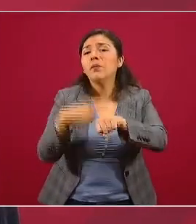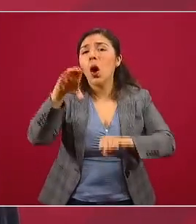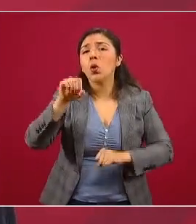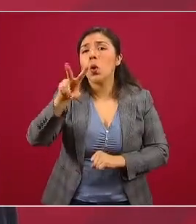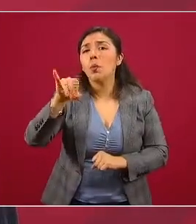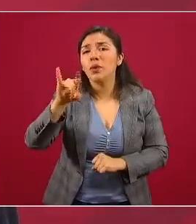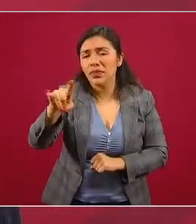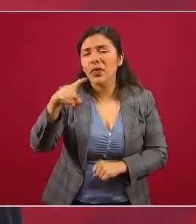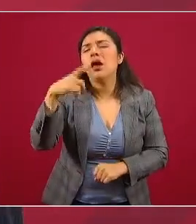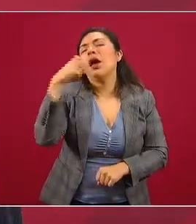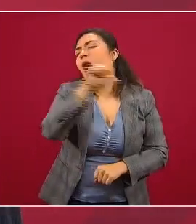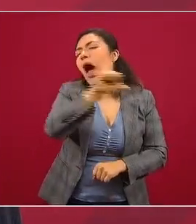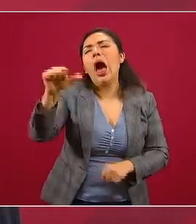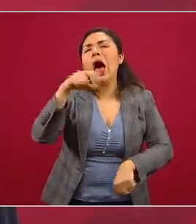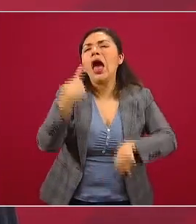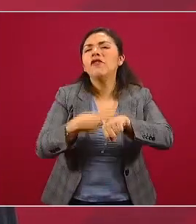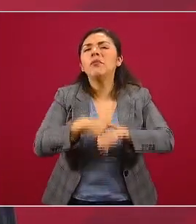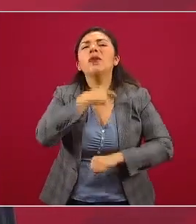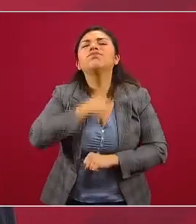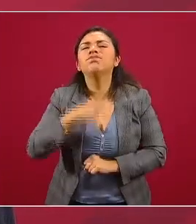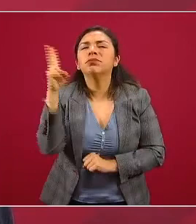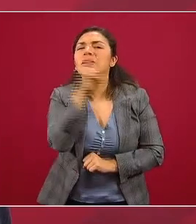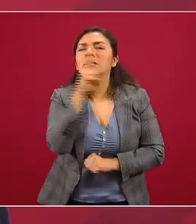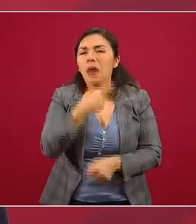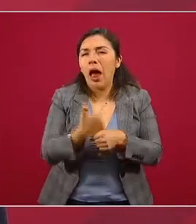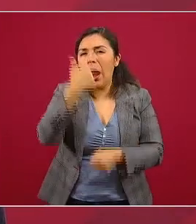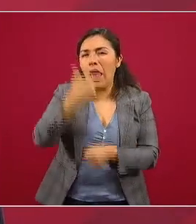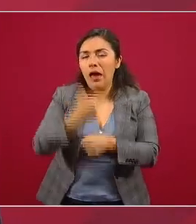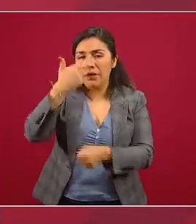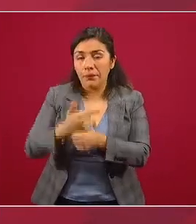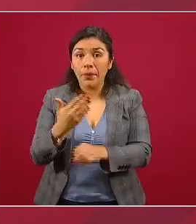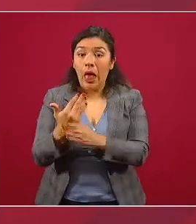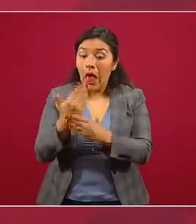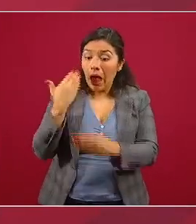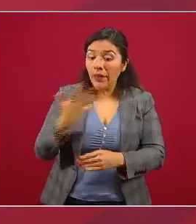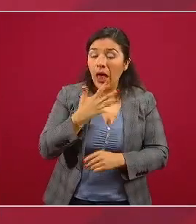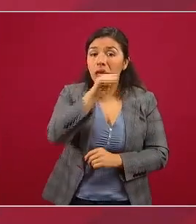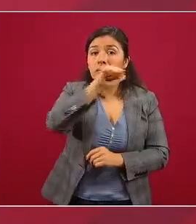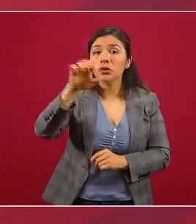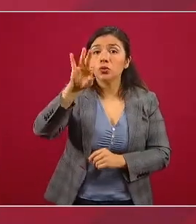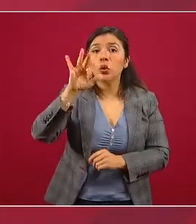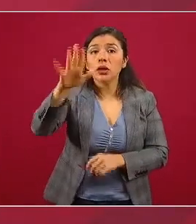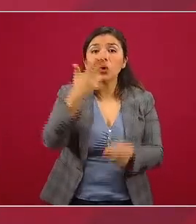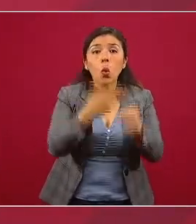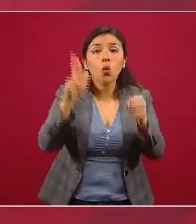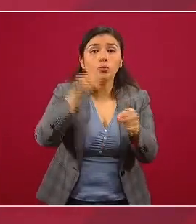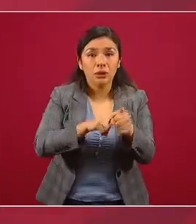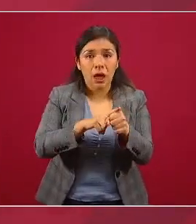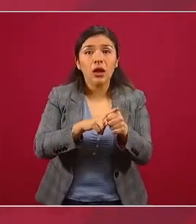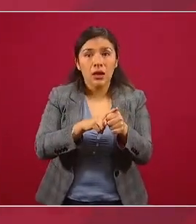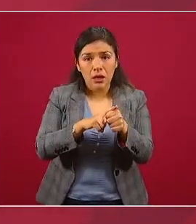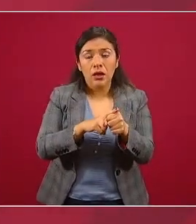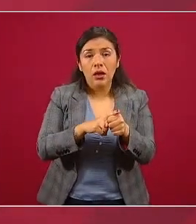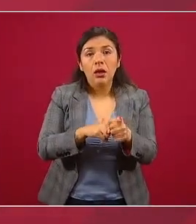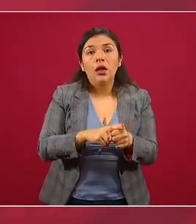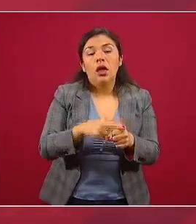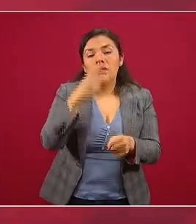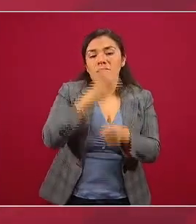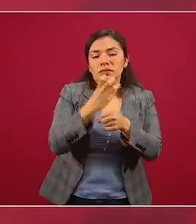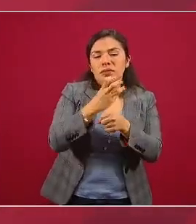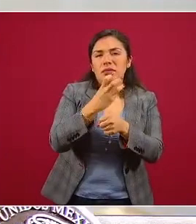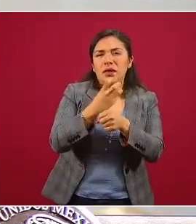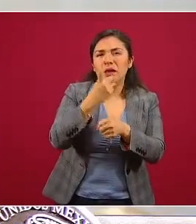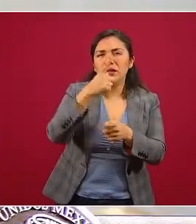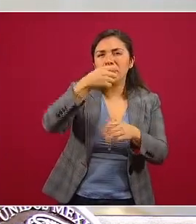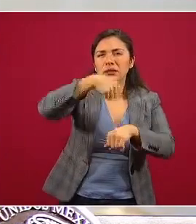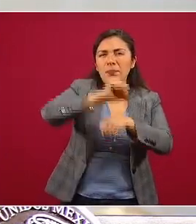los síndromes respiratorios agudos graves. Teníamos 645 hospitales la tercera semana de abril,